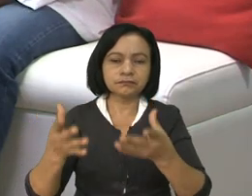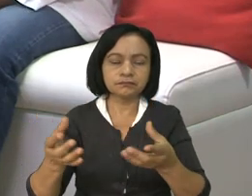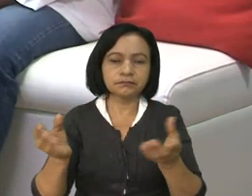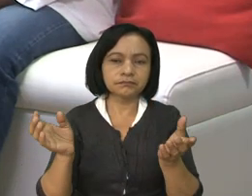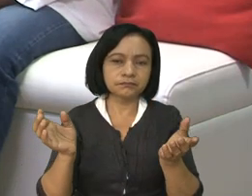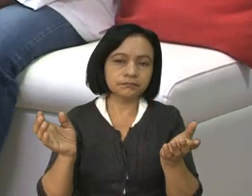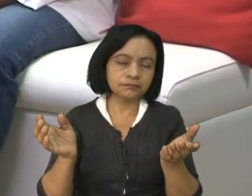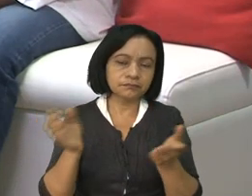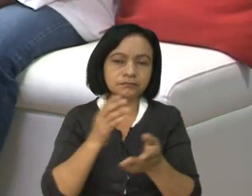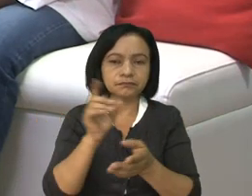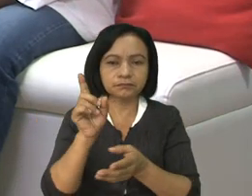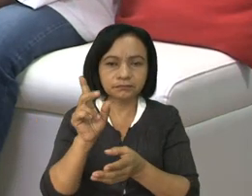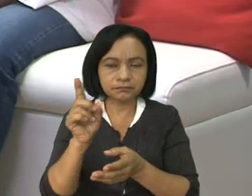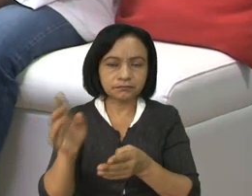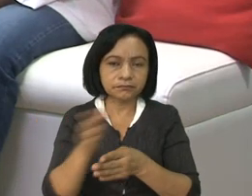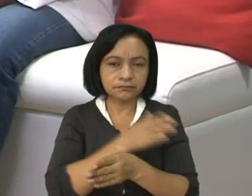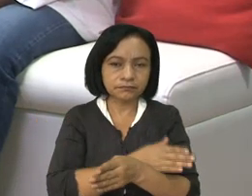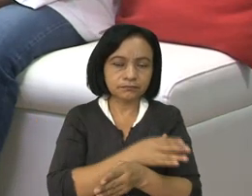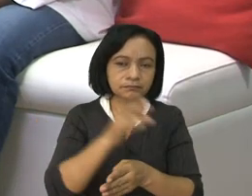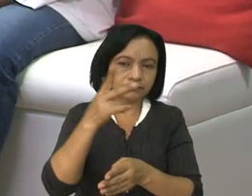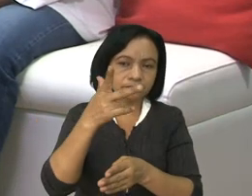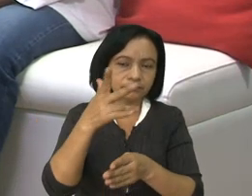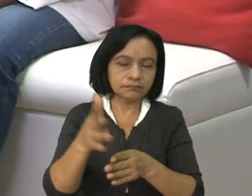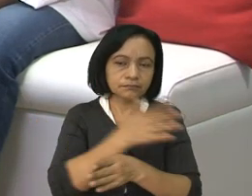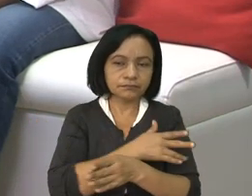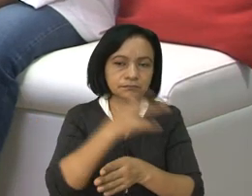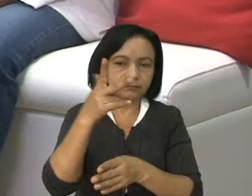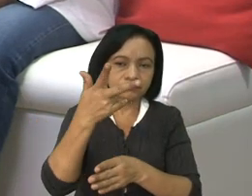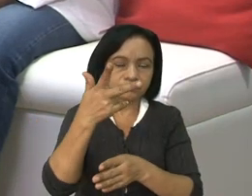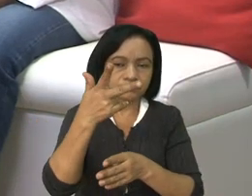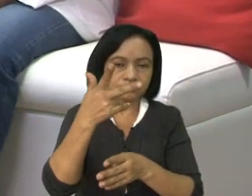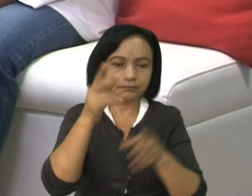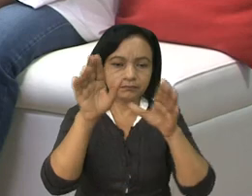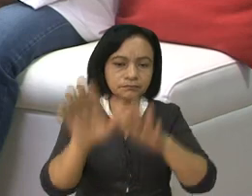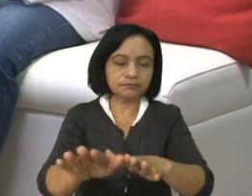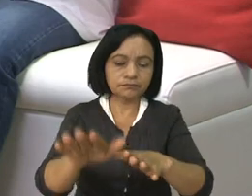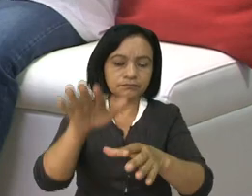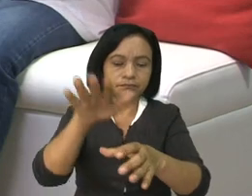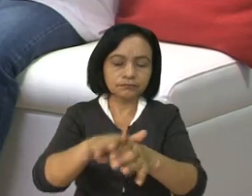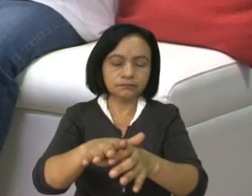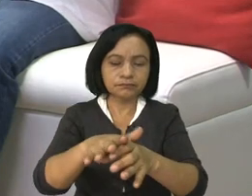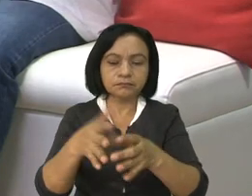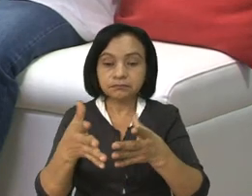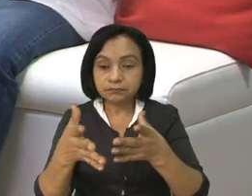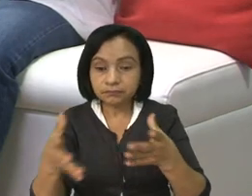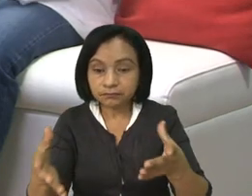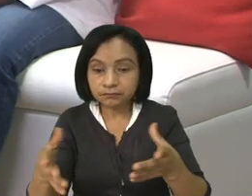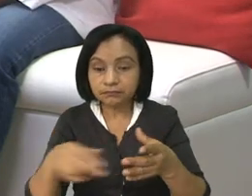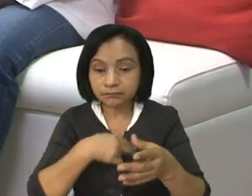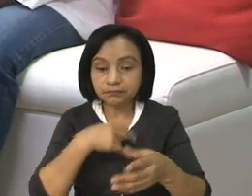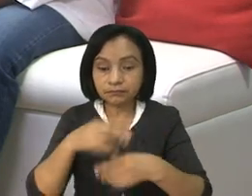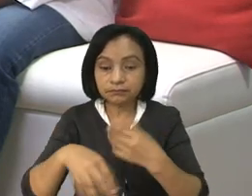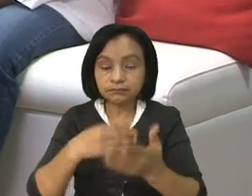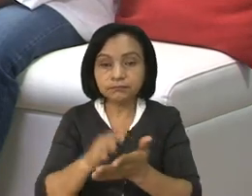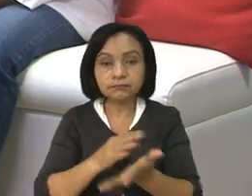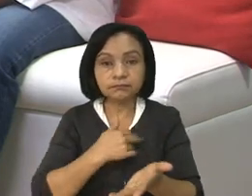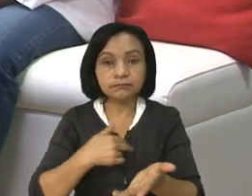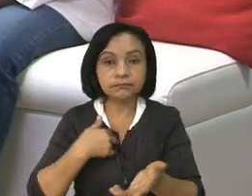cocinar al mediodía, yo lo saco desde las 8 de la mañana. A las 8 de la mañana lo dejo ahí, ya cuando está descongelado ya se prepara